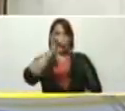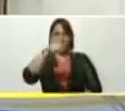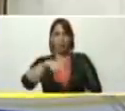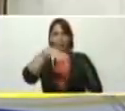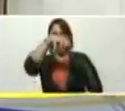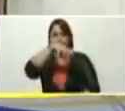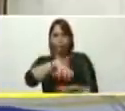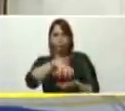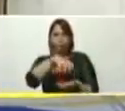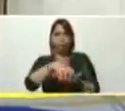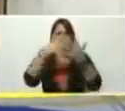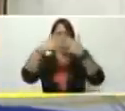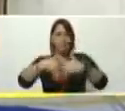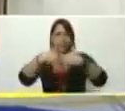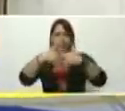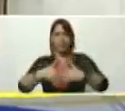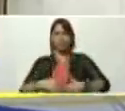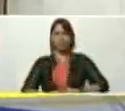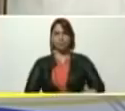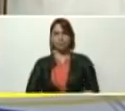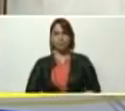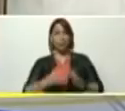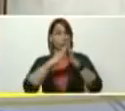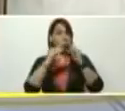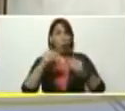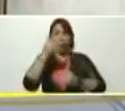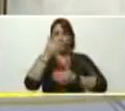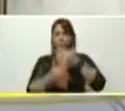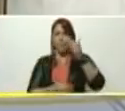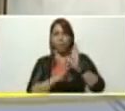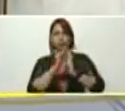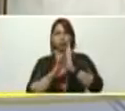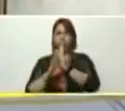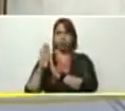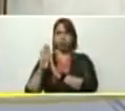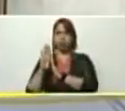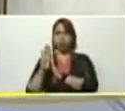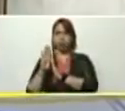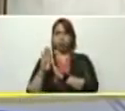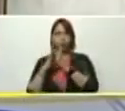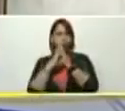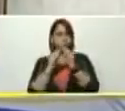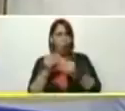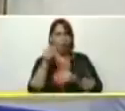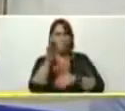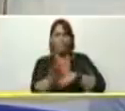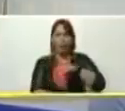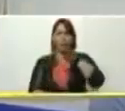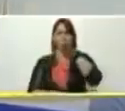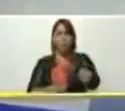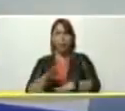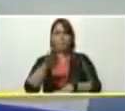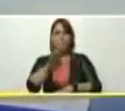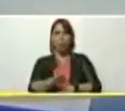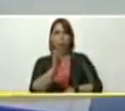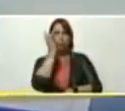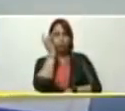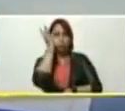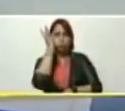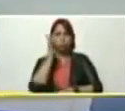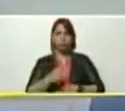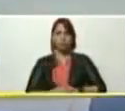Estado. Todas están produciendo, todas están avanzando, se van a quedar locos.